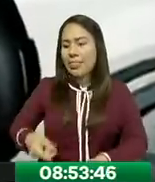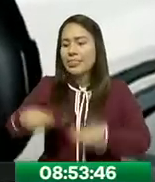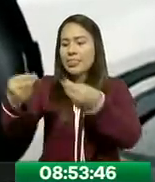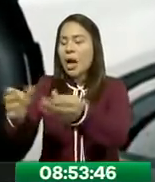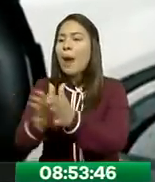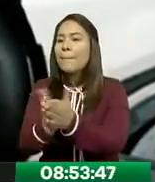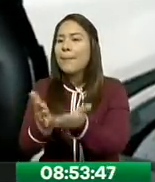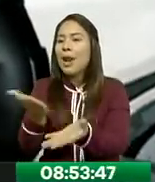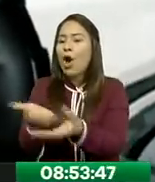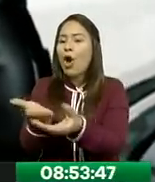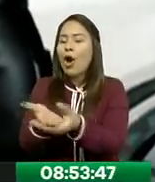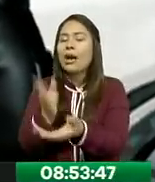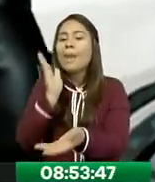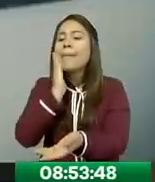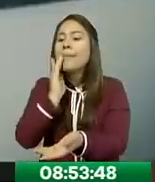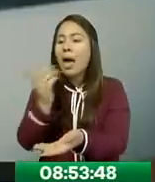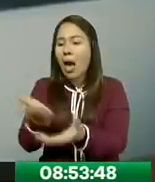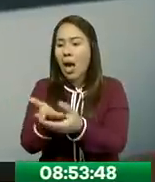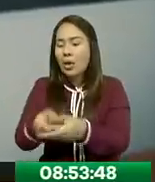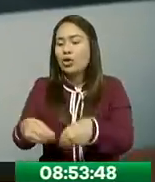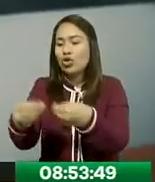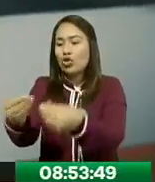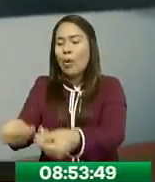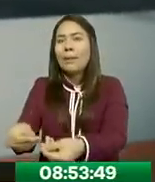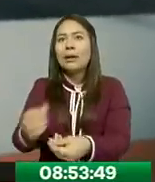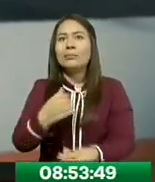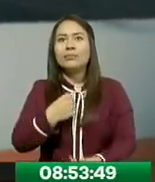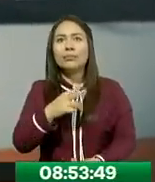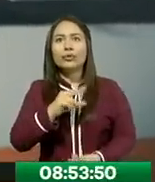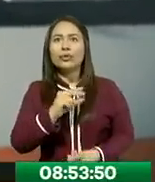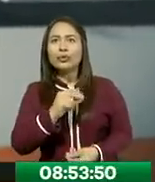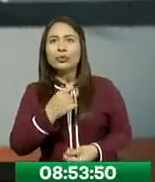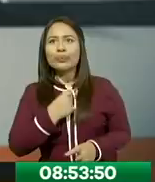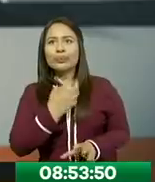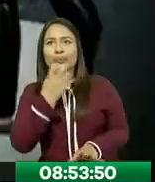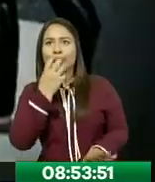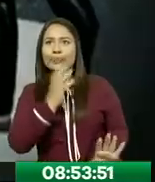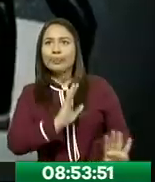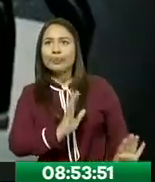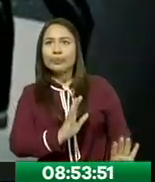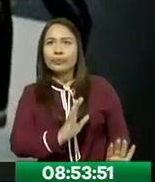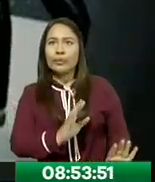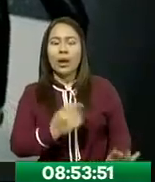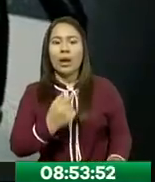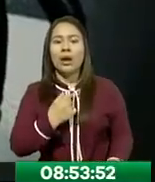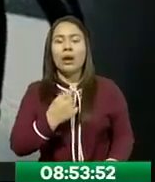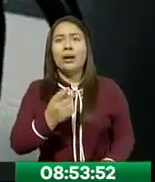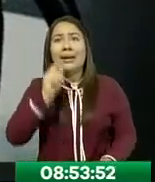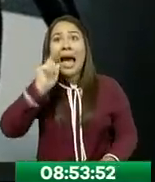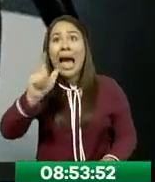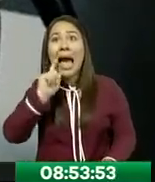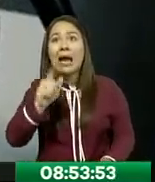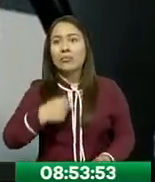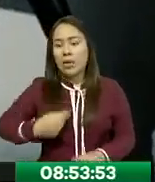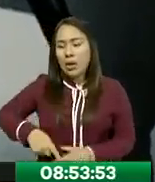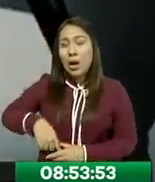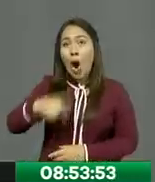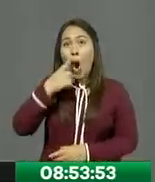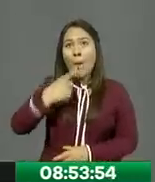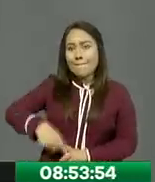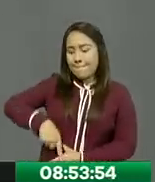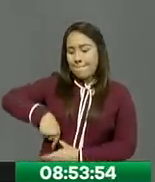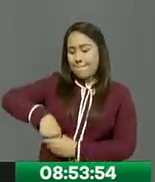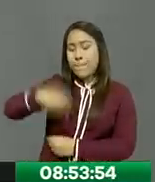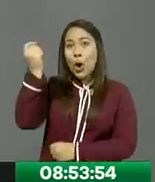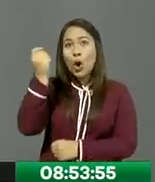E intentó hacerla obligar a la fuerza a entrar al carro donde él iba. Le saca un arma cortopunzante pequeña que le